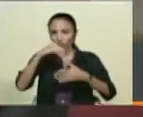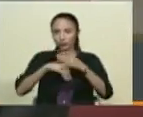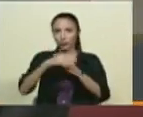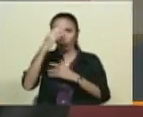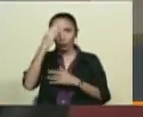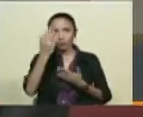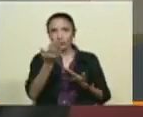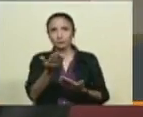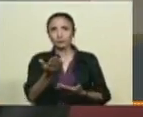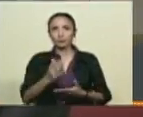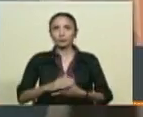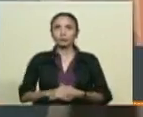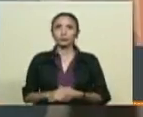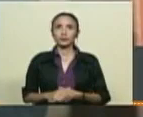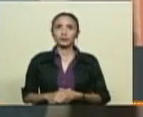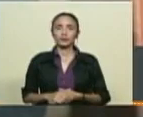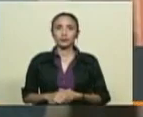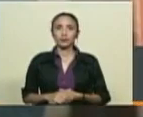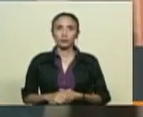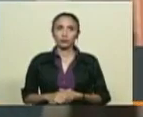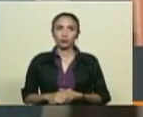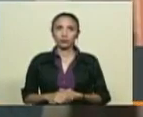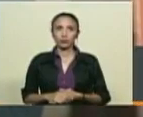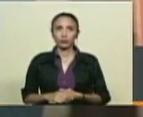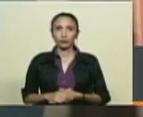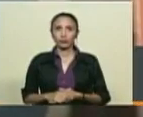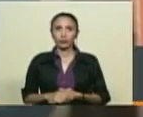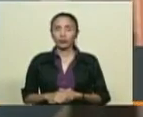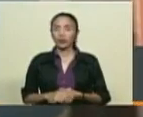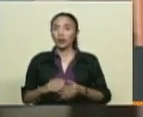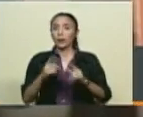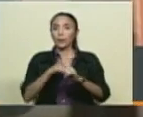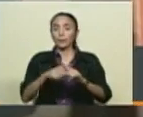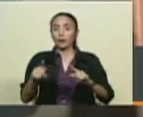Pero yo no he podido dejar de lado